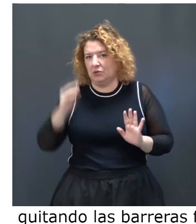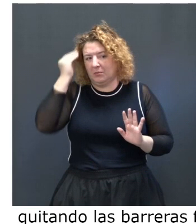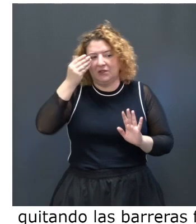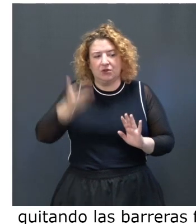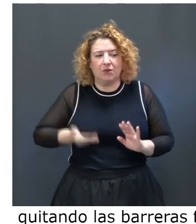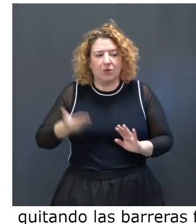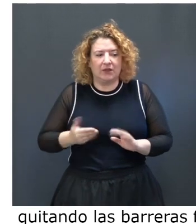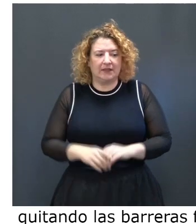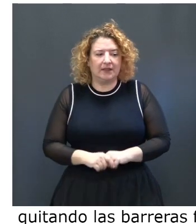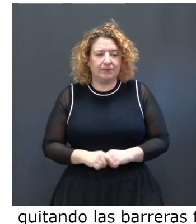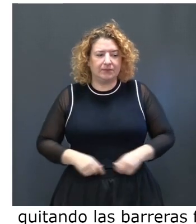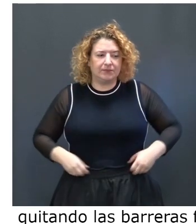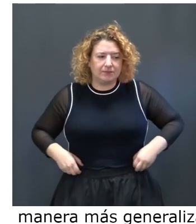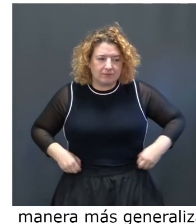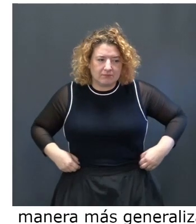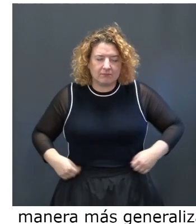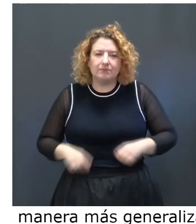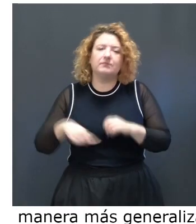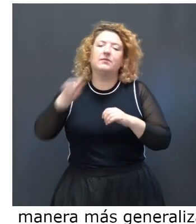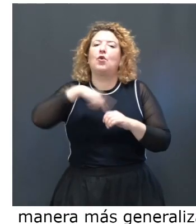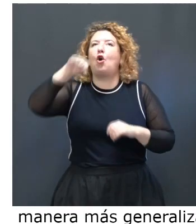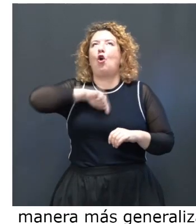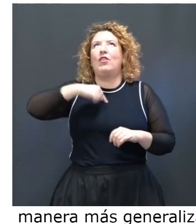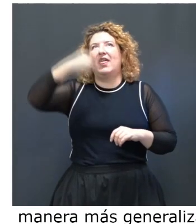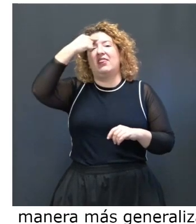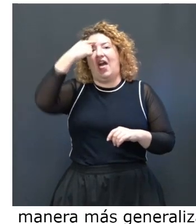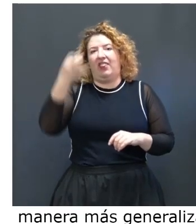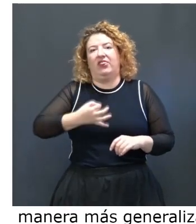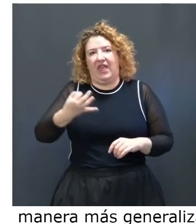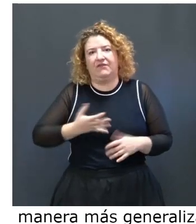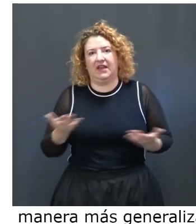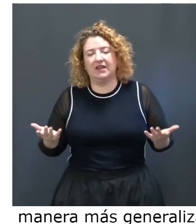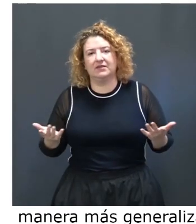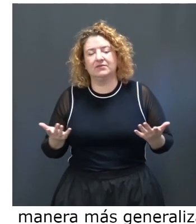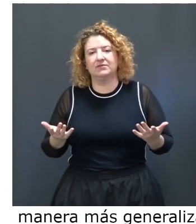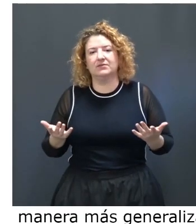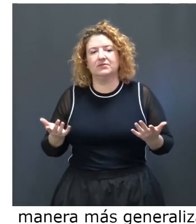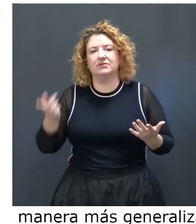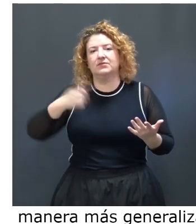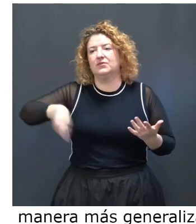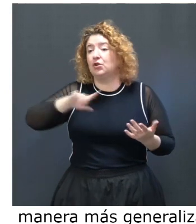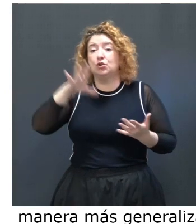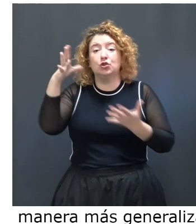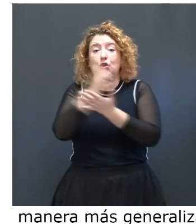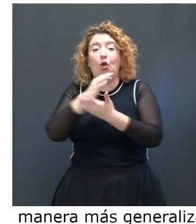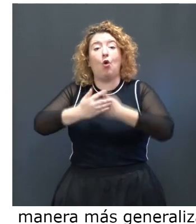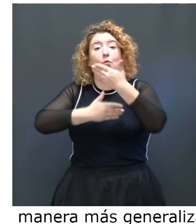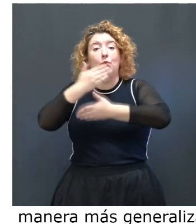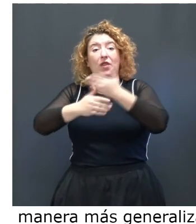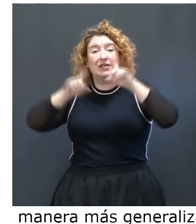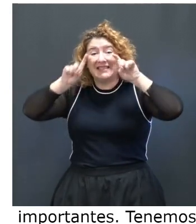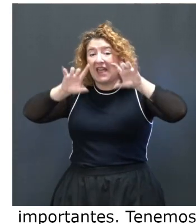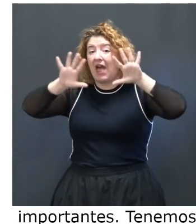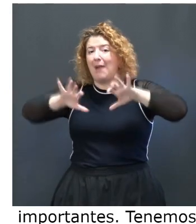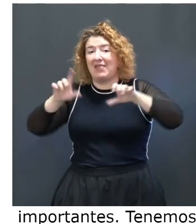importantes. Tenemos que tomar conciencia y hacer que todos los agentes implicados en el proceso de